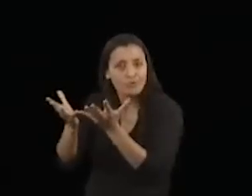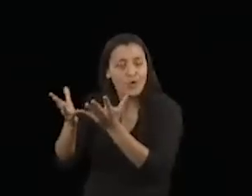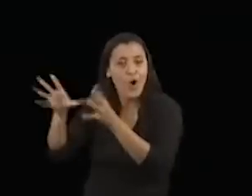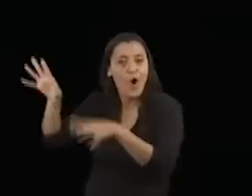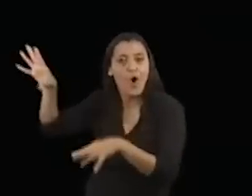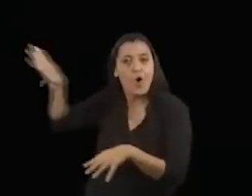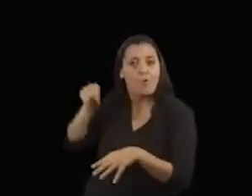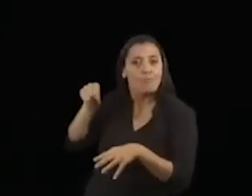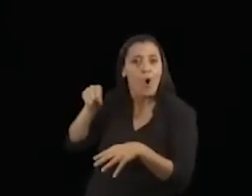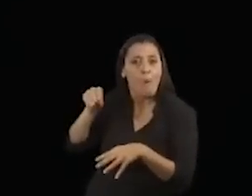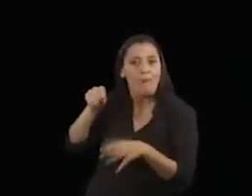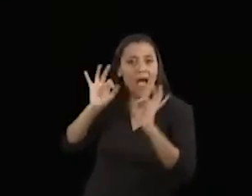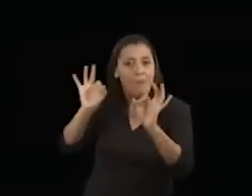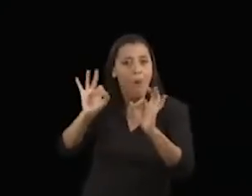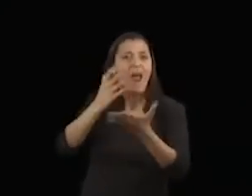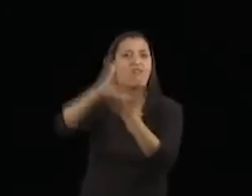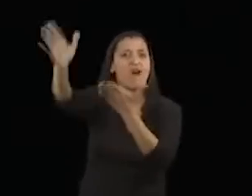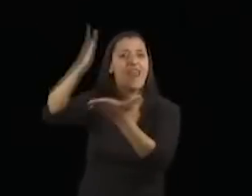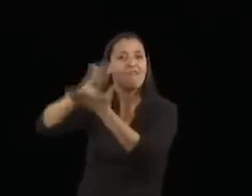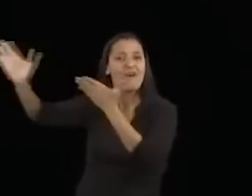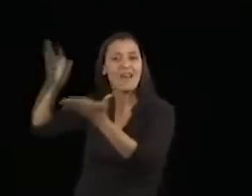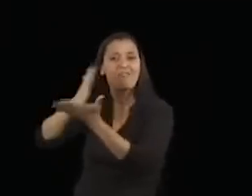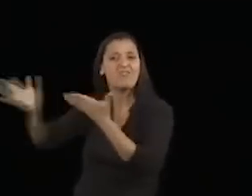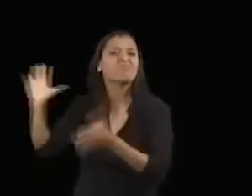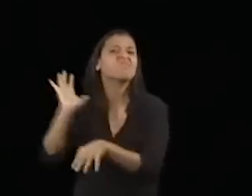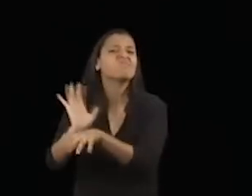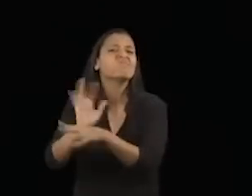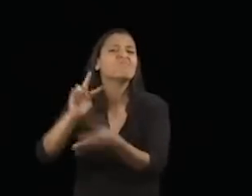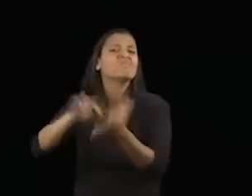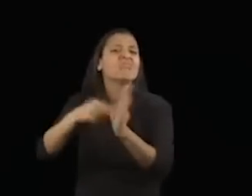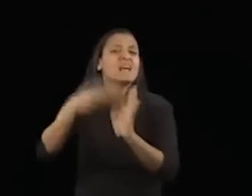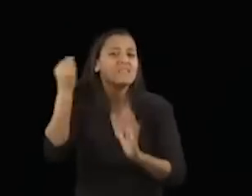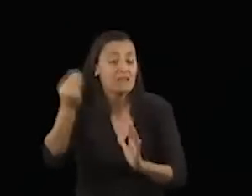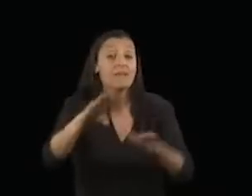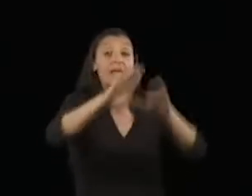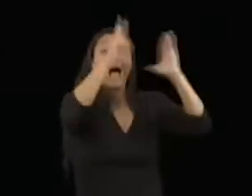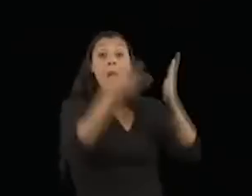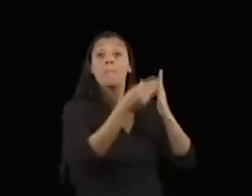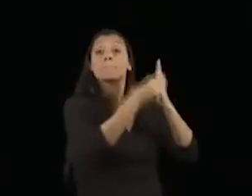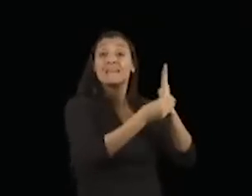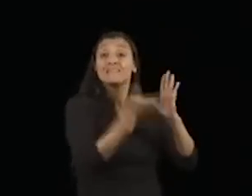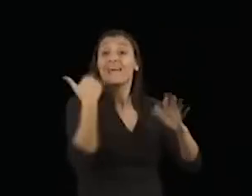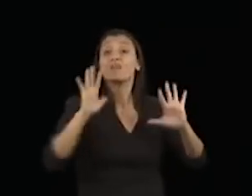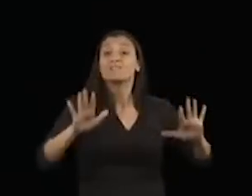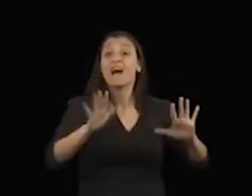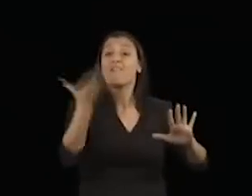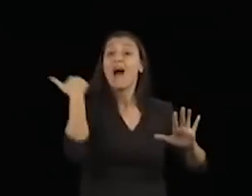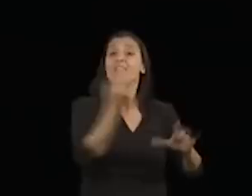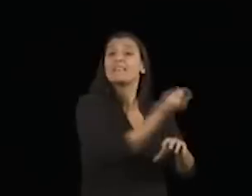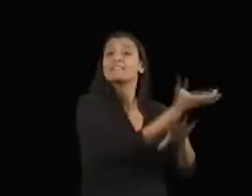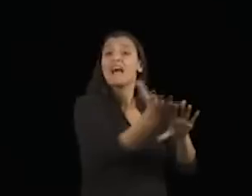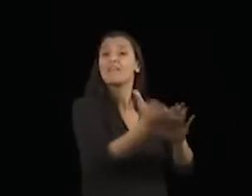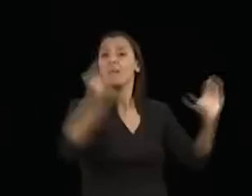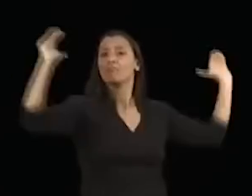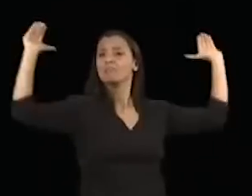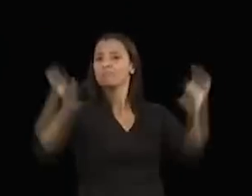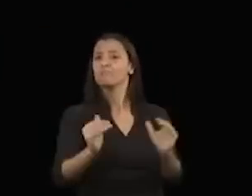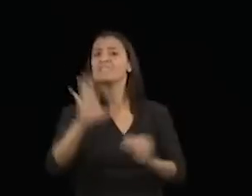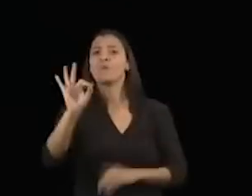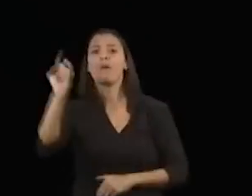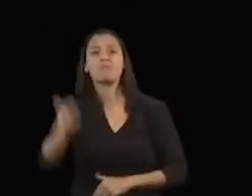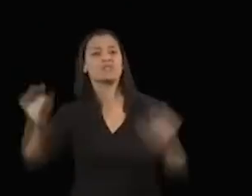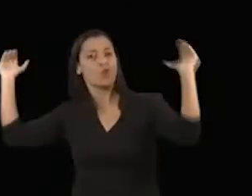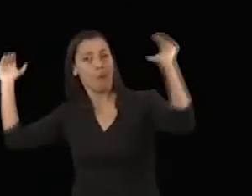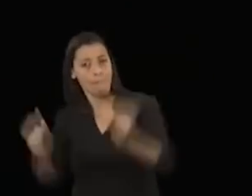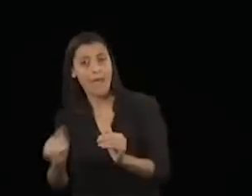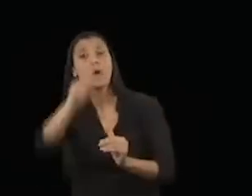afuera. Bueno, el afuera significó llevar la cantidad de ministerios a la mitad. Y eso se redujo toda la